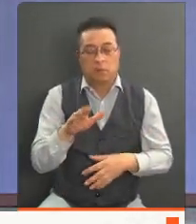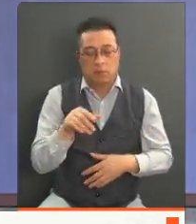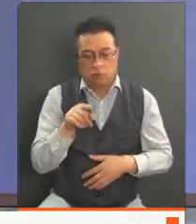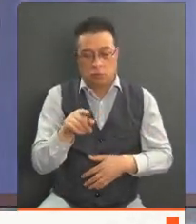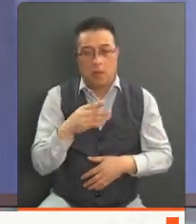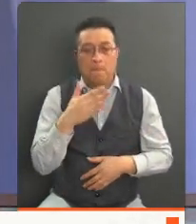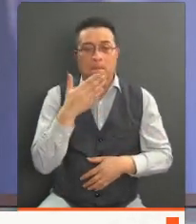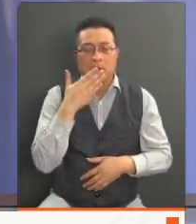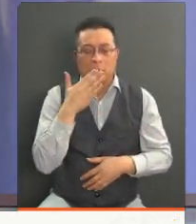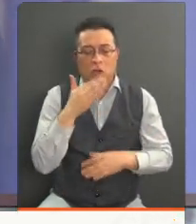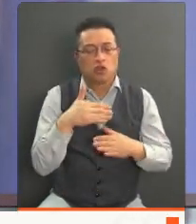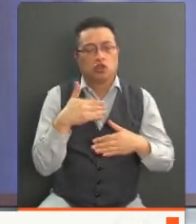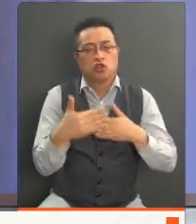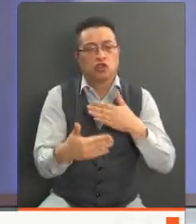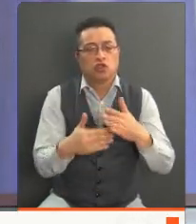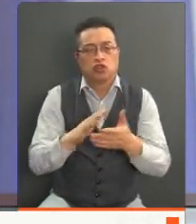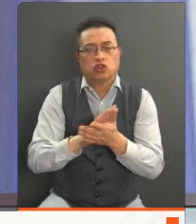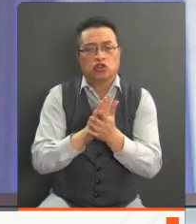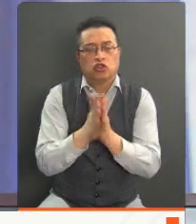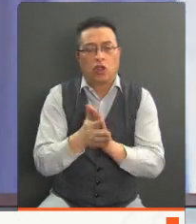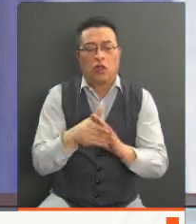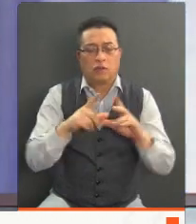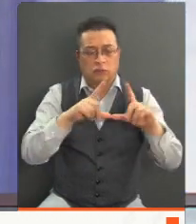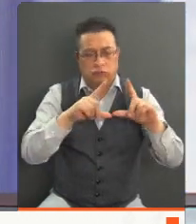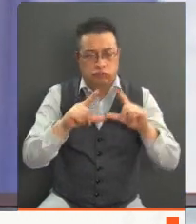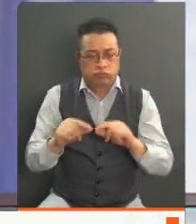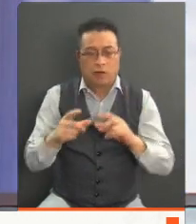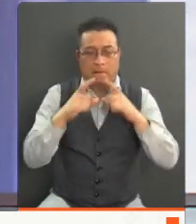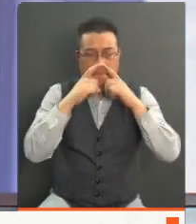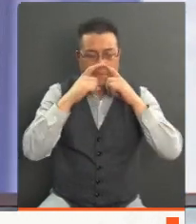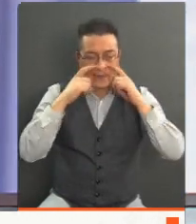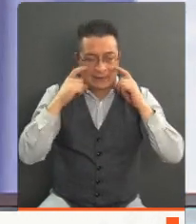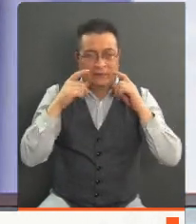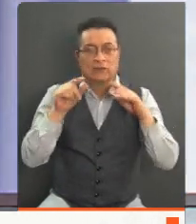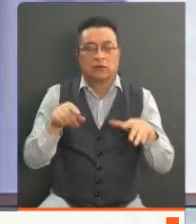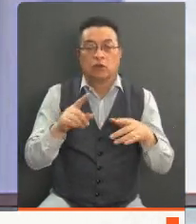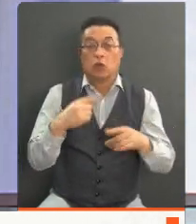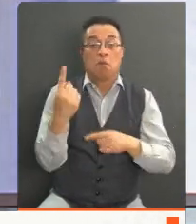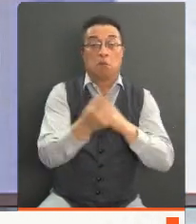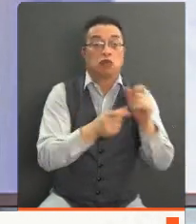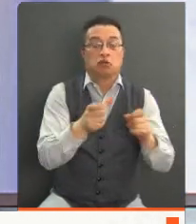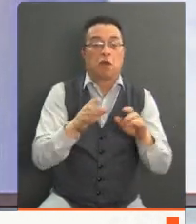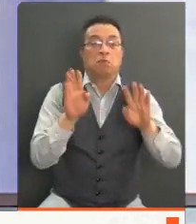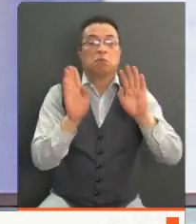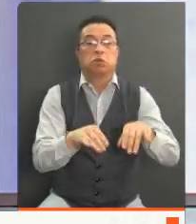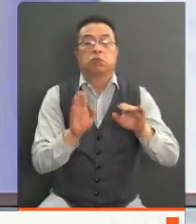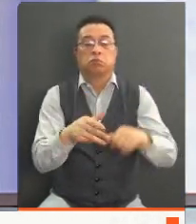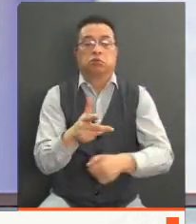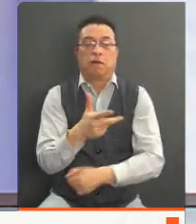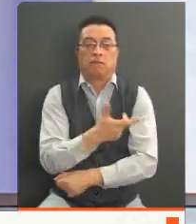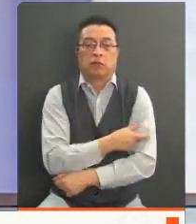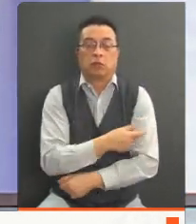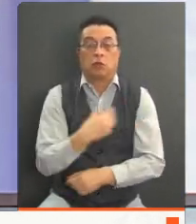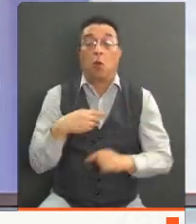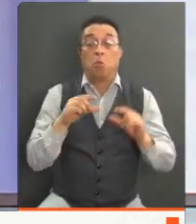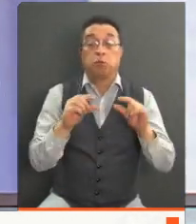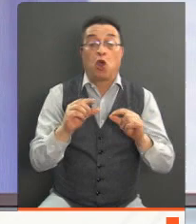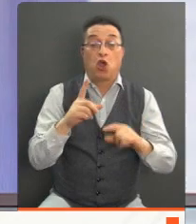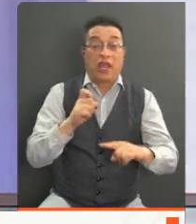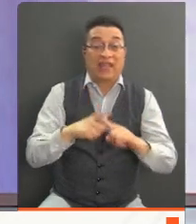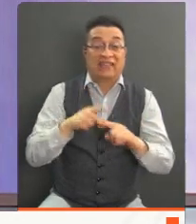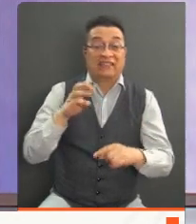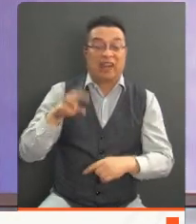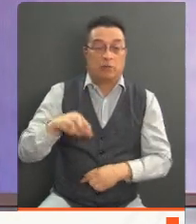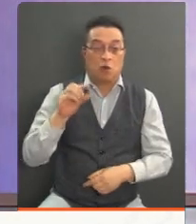mejorando todo está bajando saquemos la mascarilla entonces la gente no se va a vacunar también se hicieron muy pocos exámenes realmente la